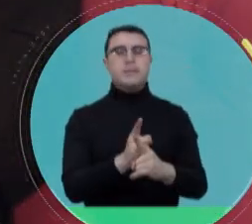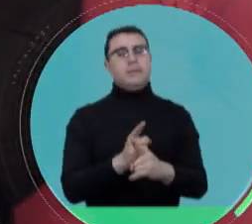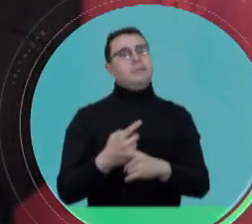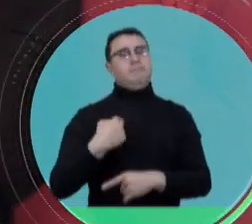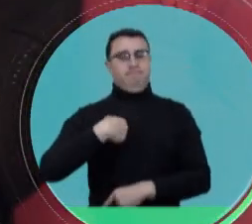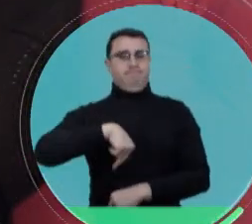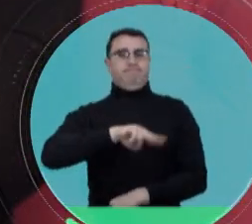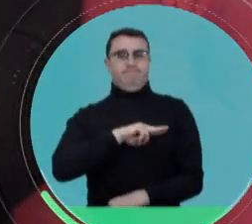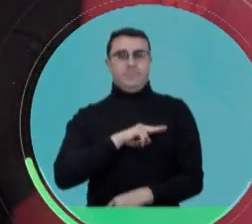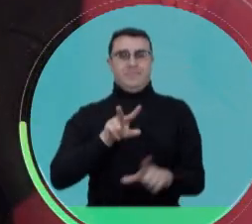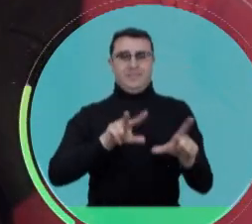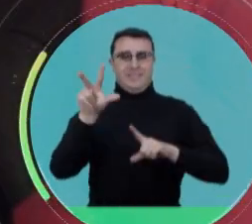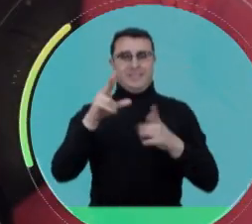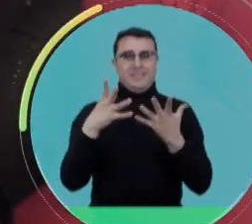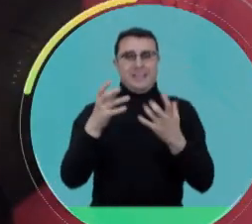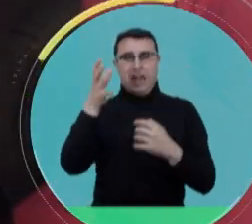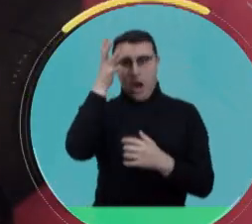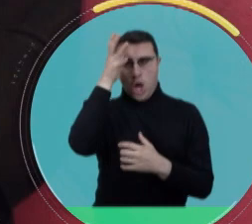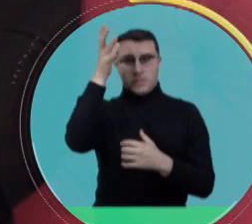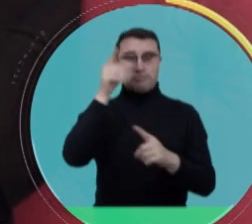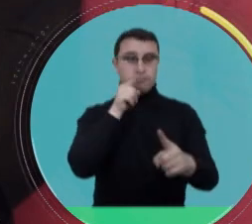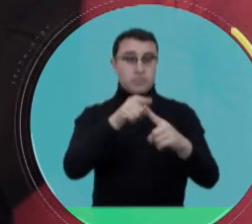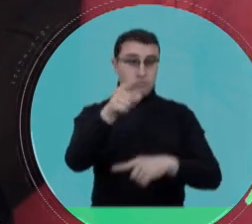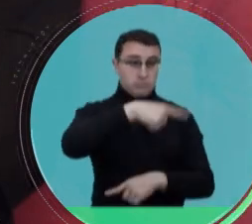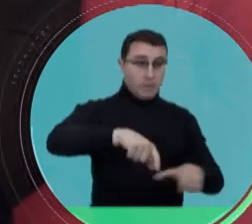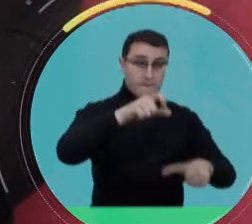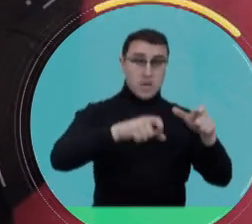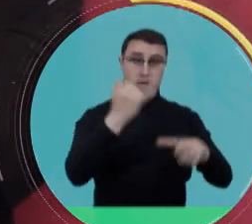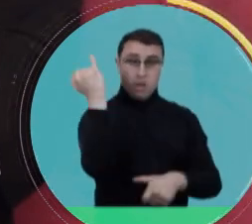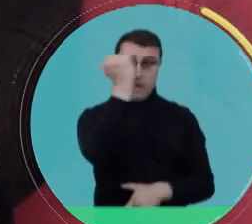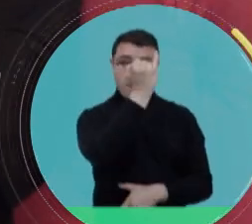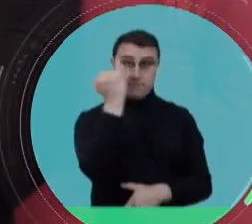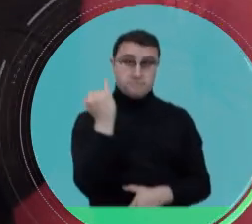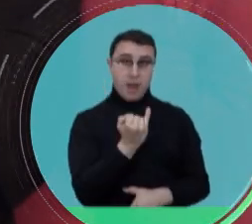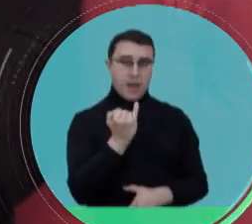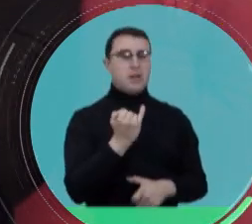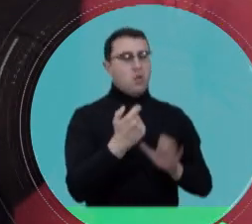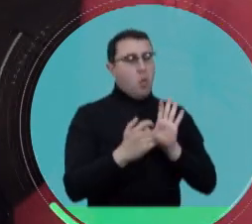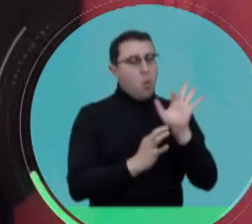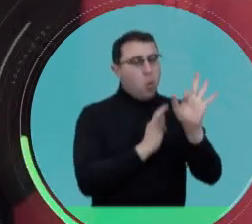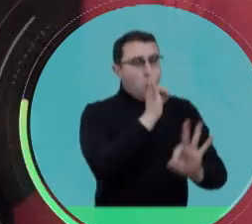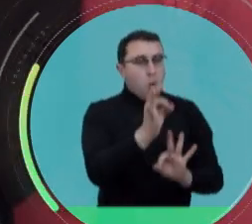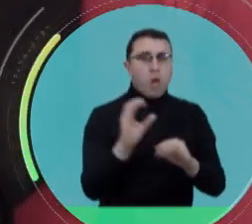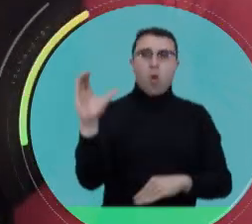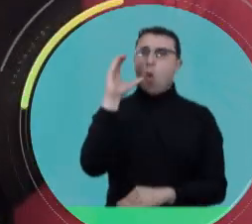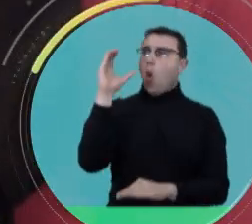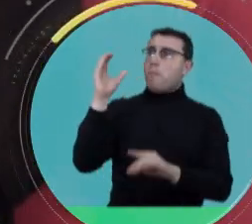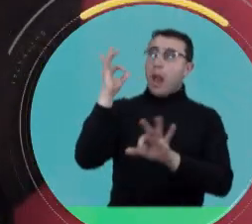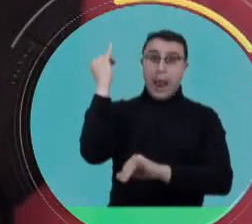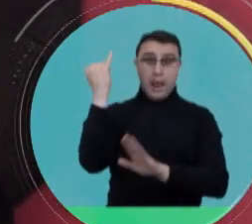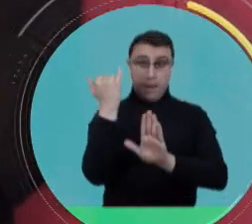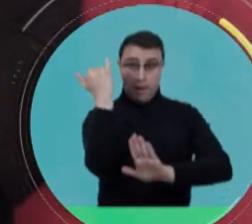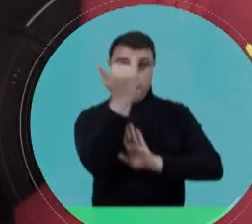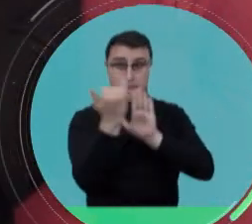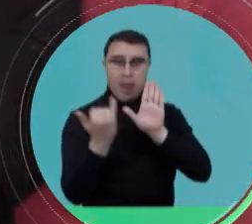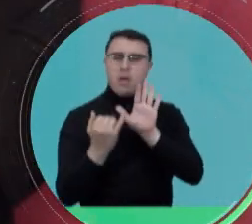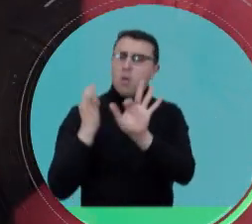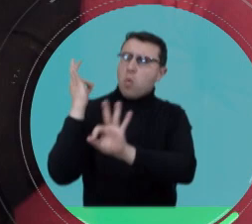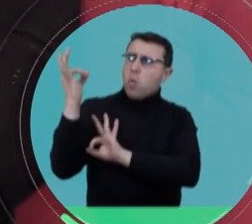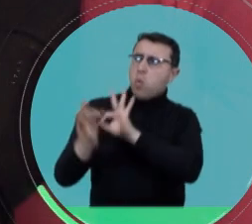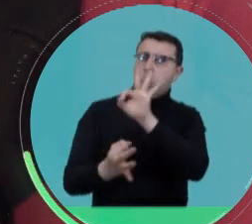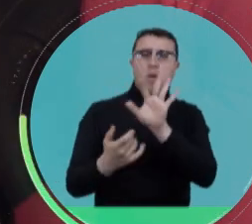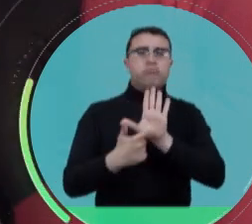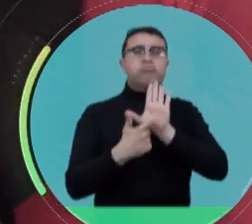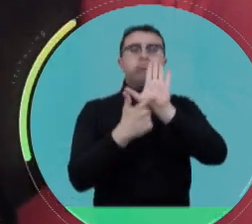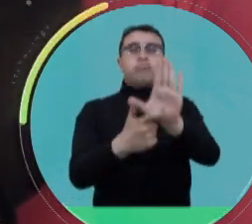preparando para ello entonces eh nos basamos en el buen concepto de de cuidar la imagen eh de las personas del país de